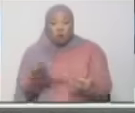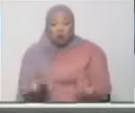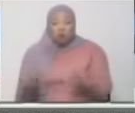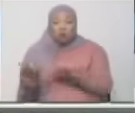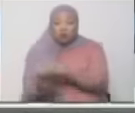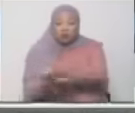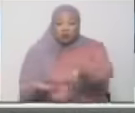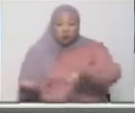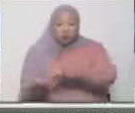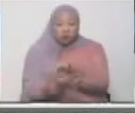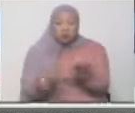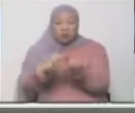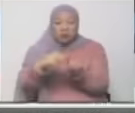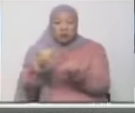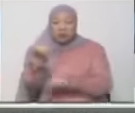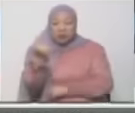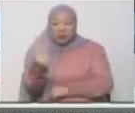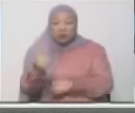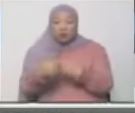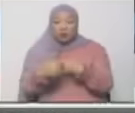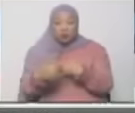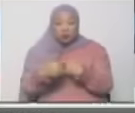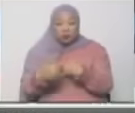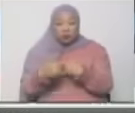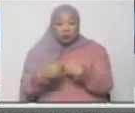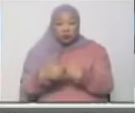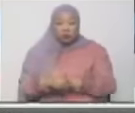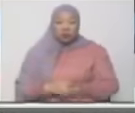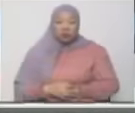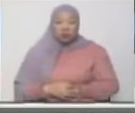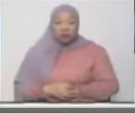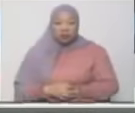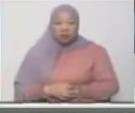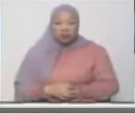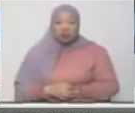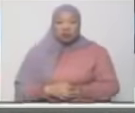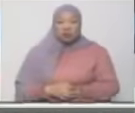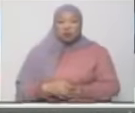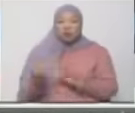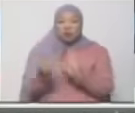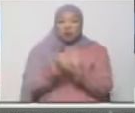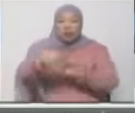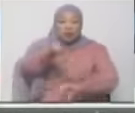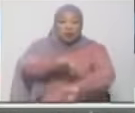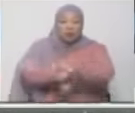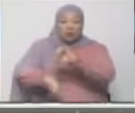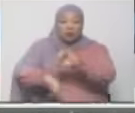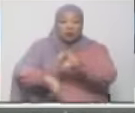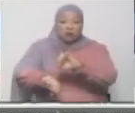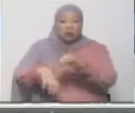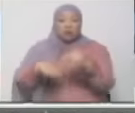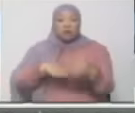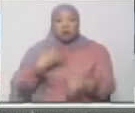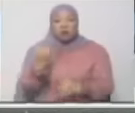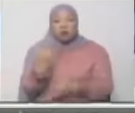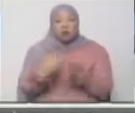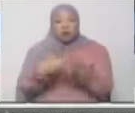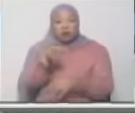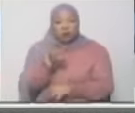económica, guerra contra la moneda. Y con este escudo que nos defendimos, hoy podemos decir